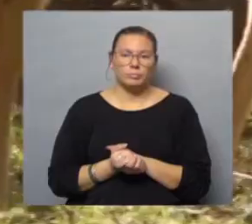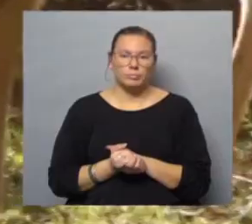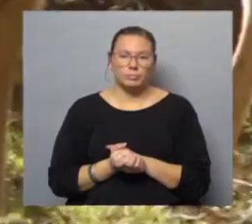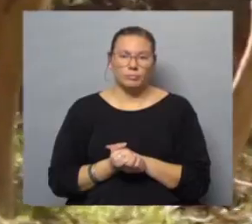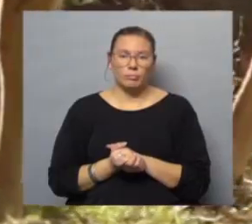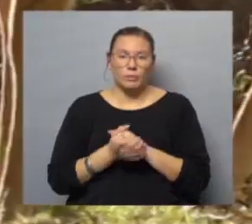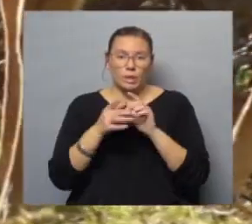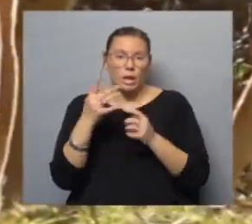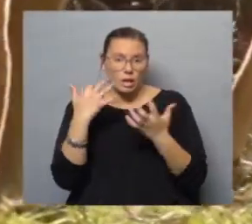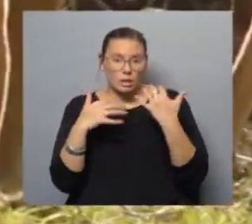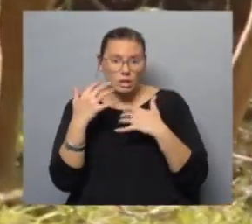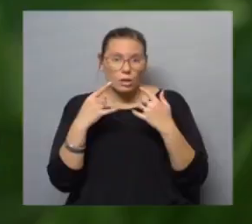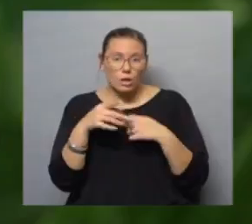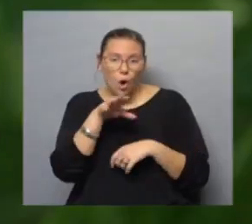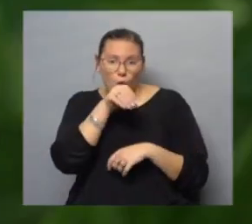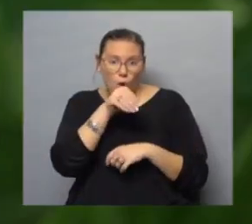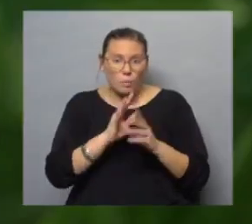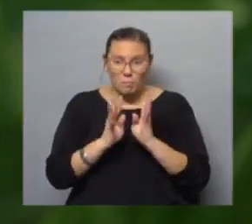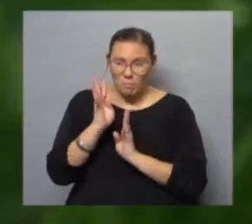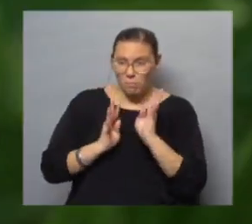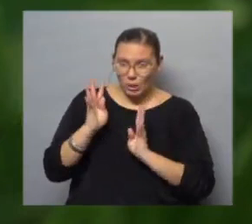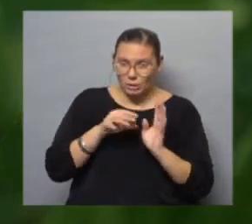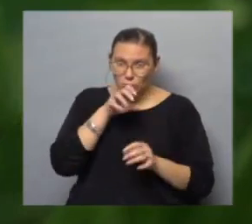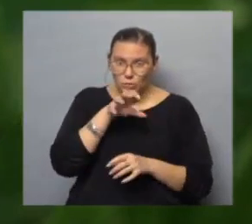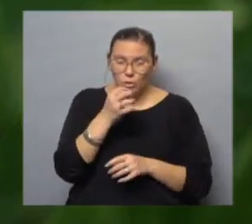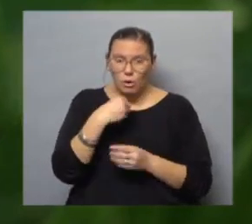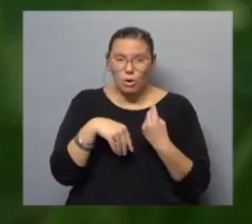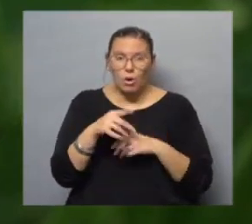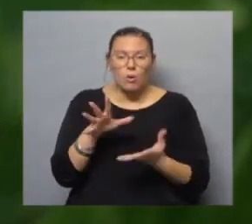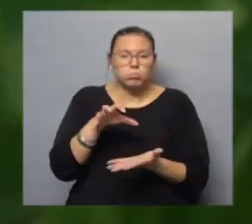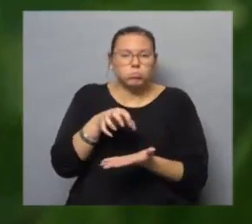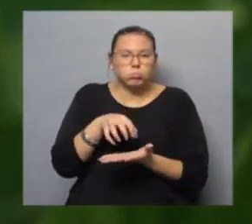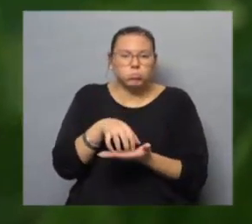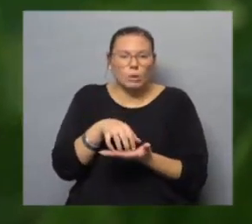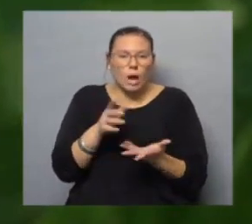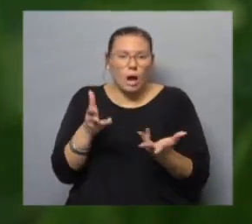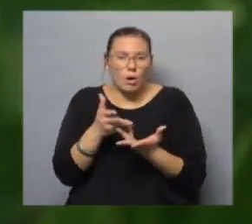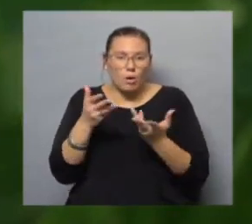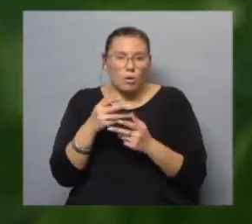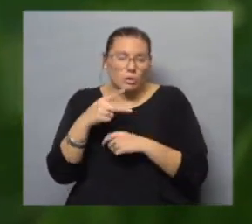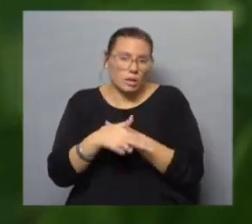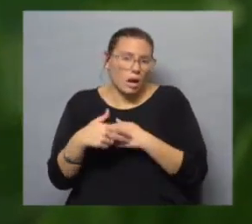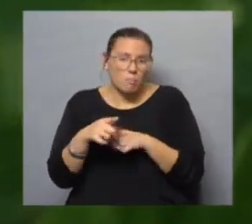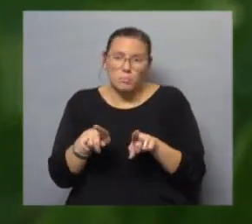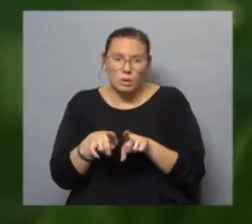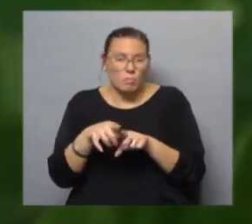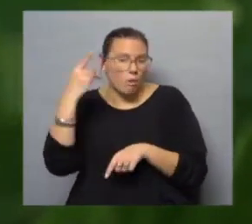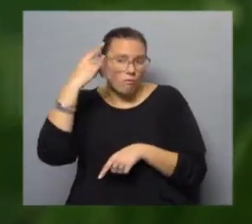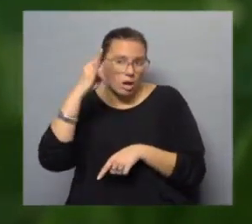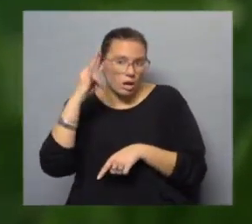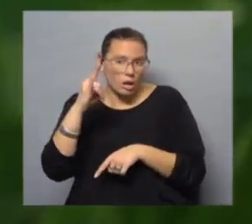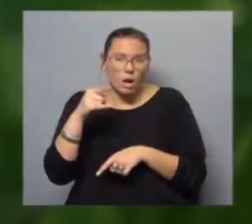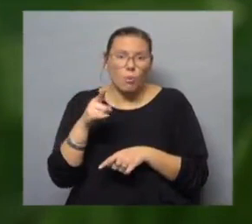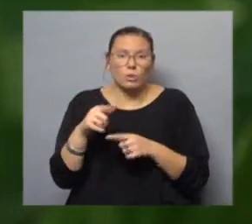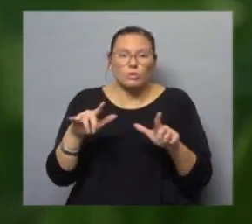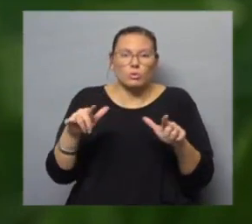Los venados de campo son herbívoros, ocupan el nicho ecológico que ocupa hoy el ganado, la ganadería. O sea,